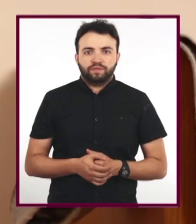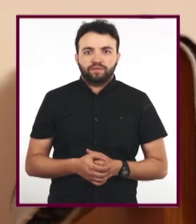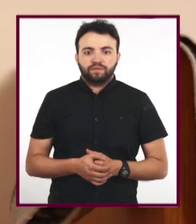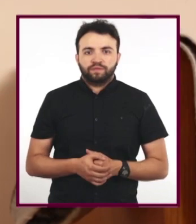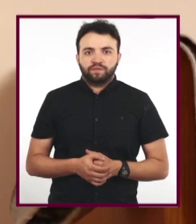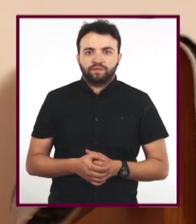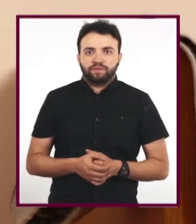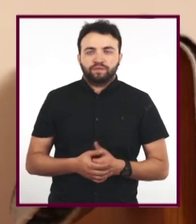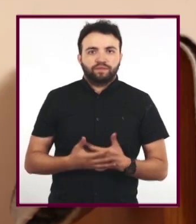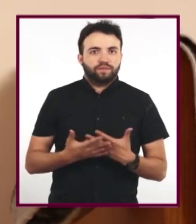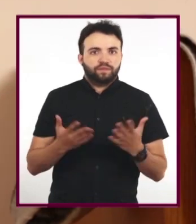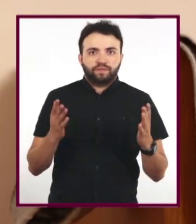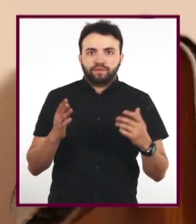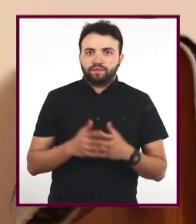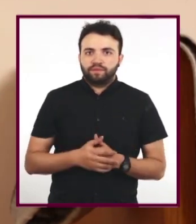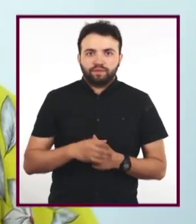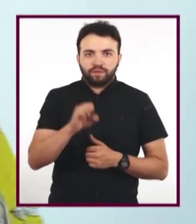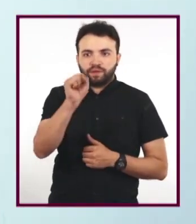Ay, Santi.